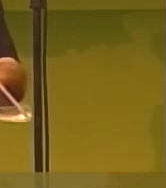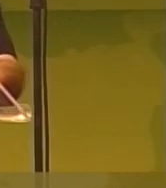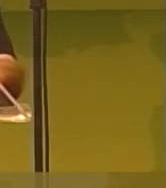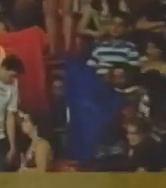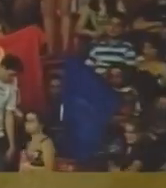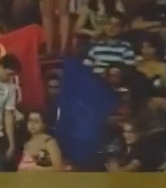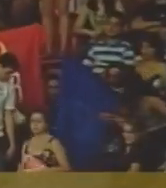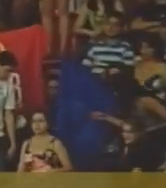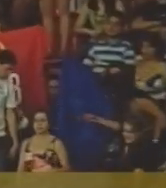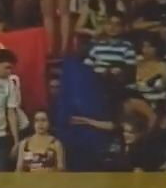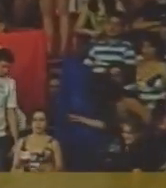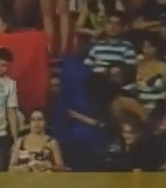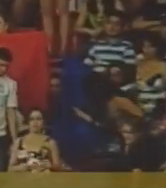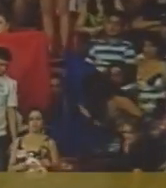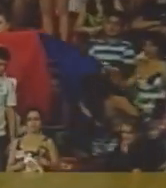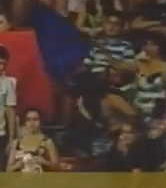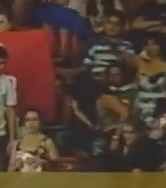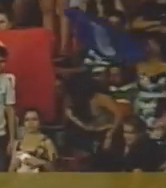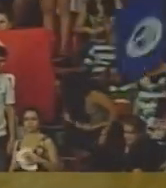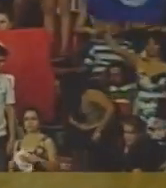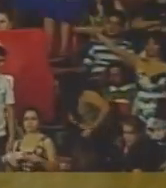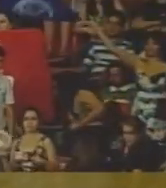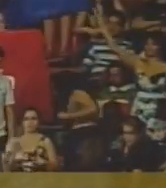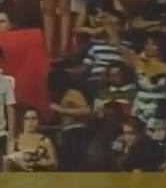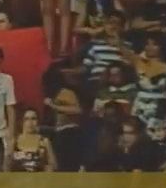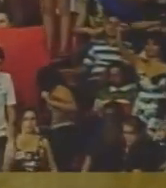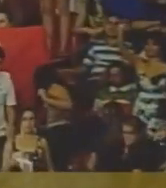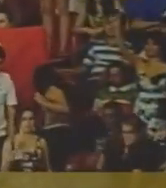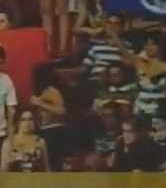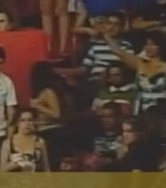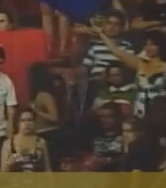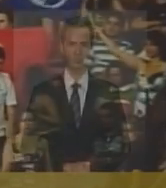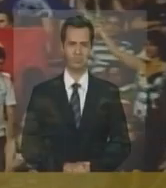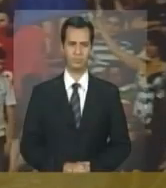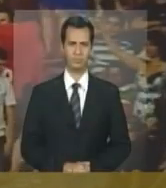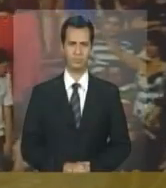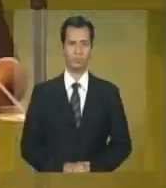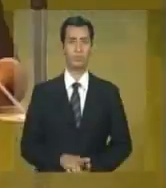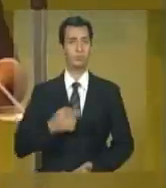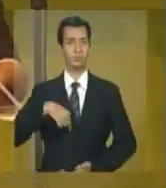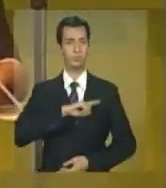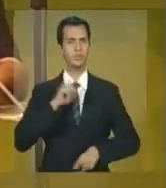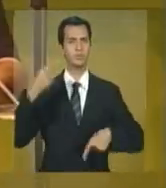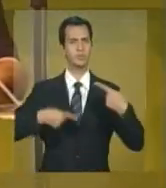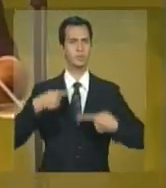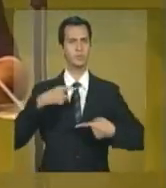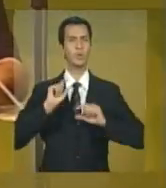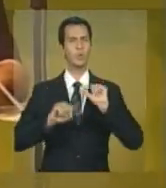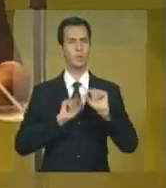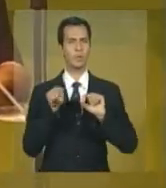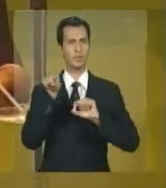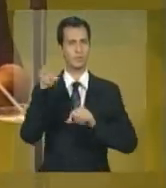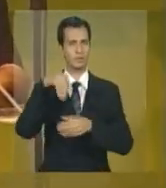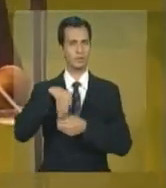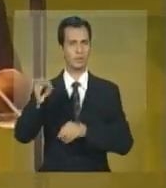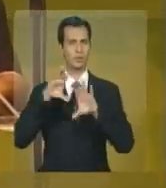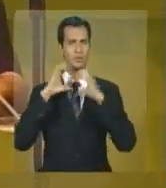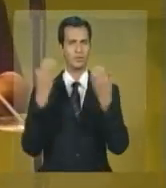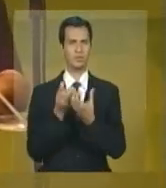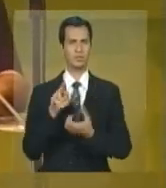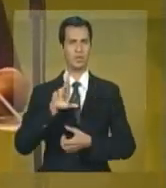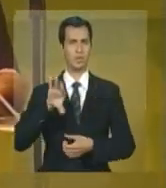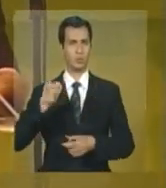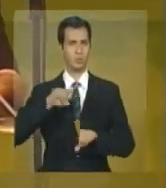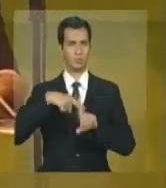mundo posible que quisiéramos que empiece a surgir aquí en la